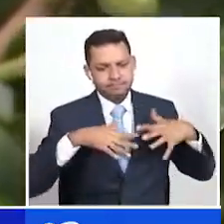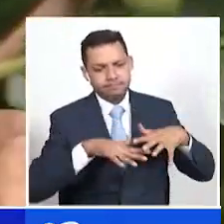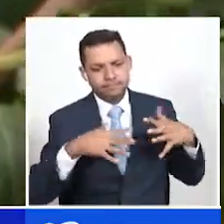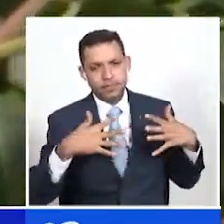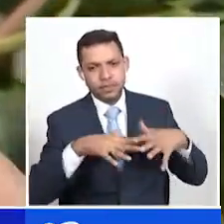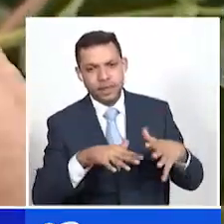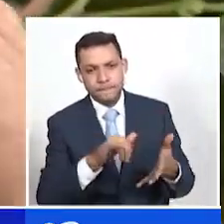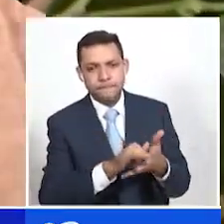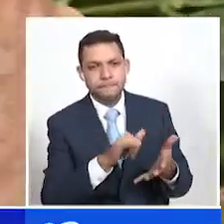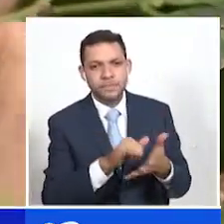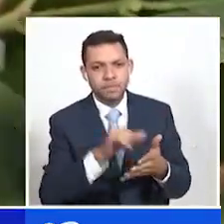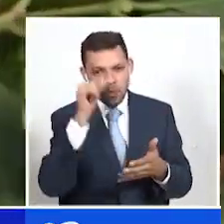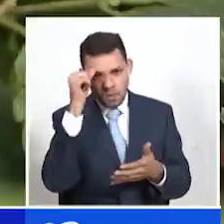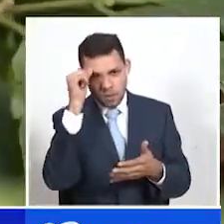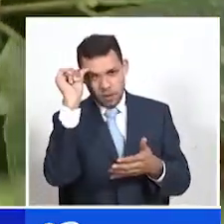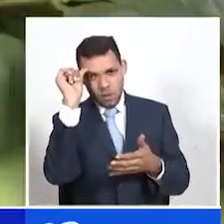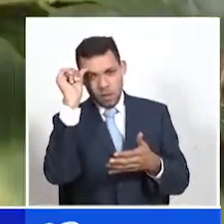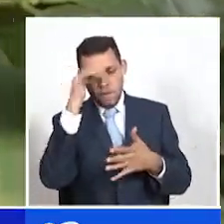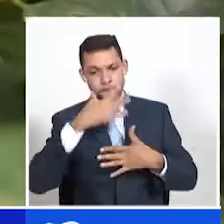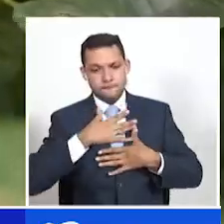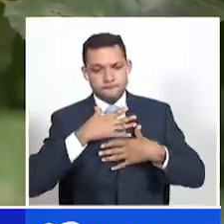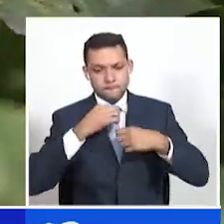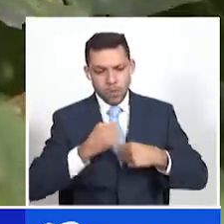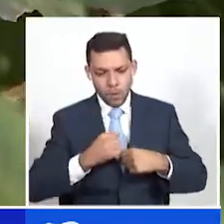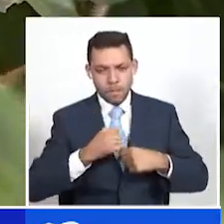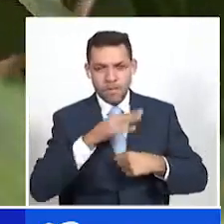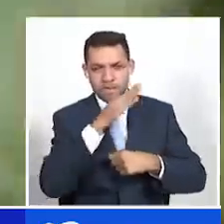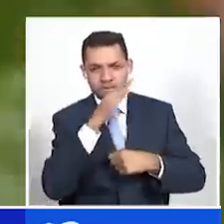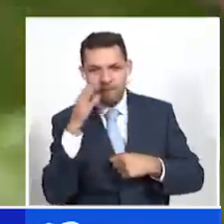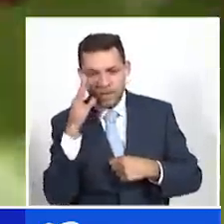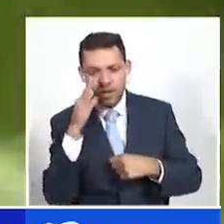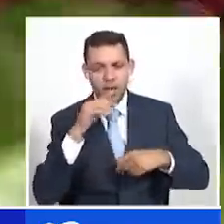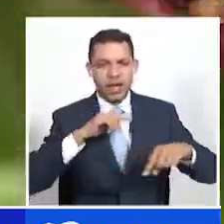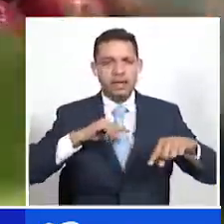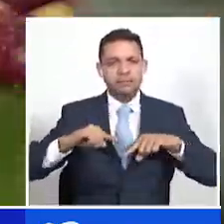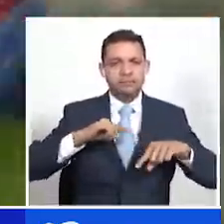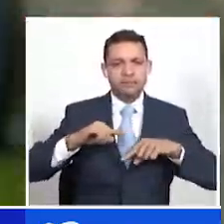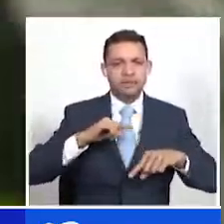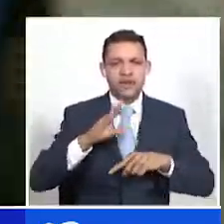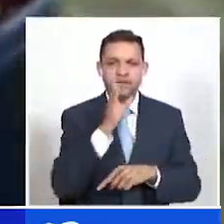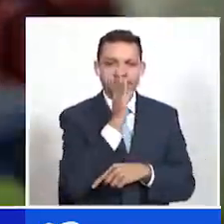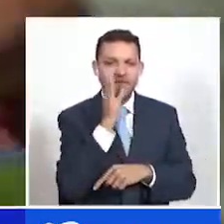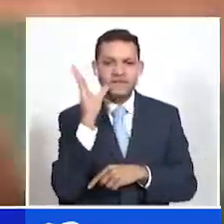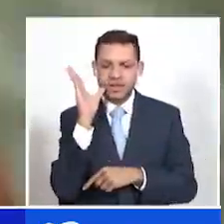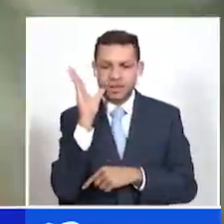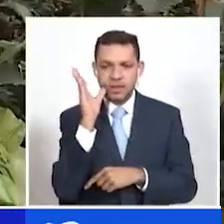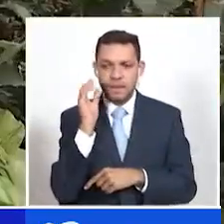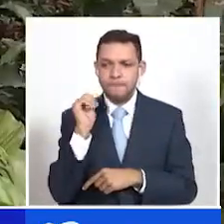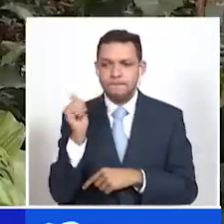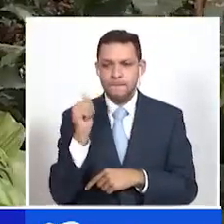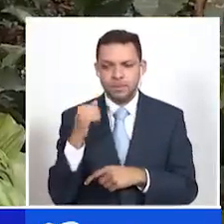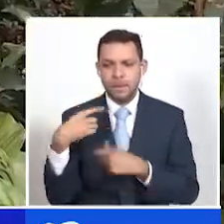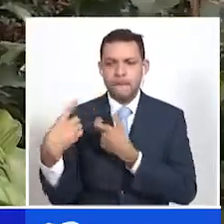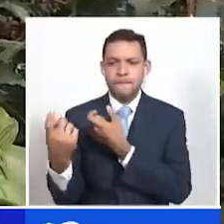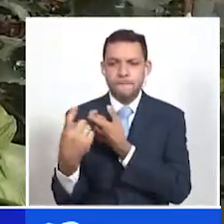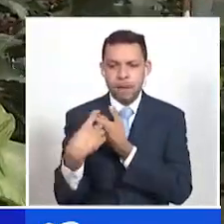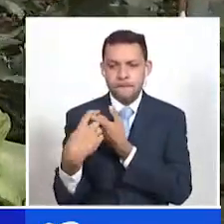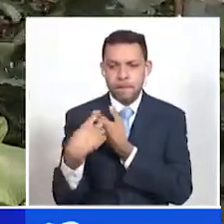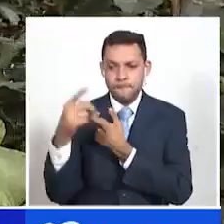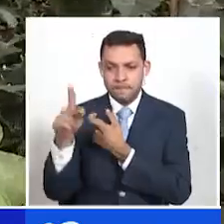nuevamente, especialmente a los propietarios, a los administradores, efectivamente que cada uno de estas